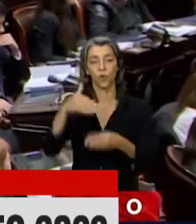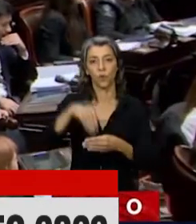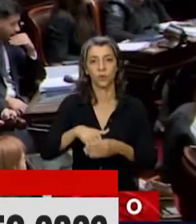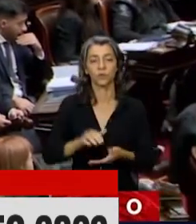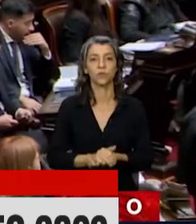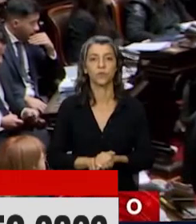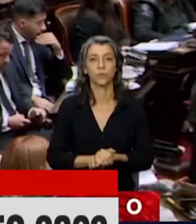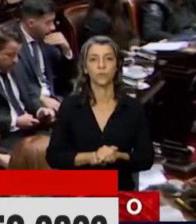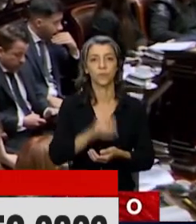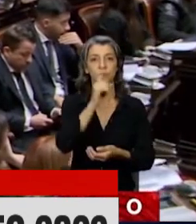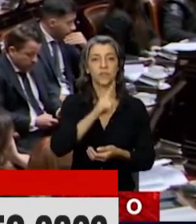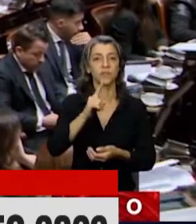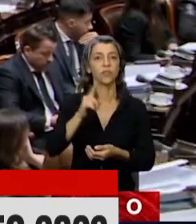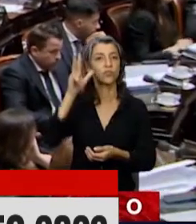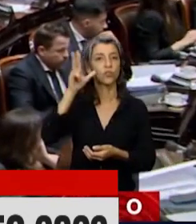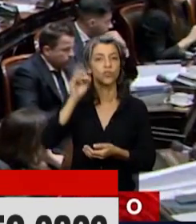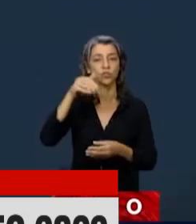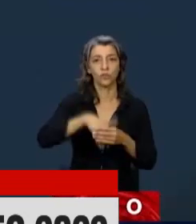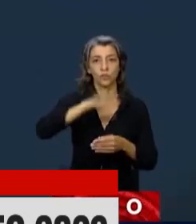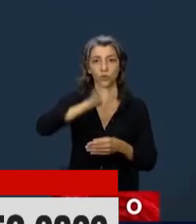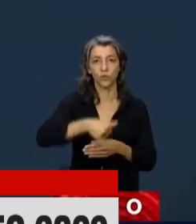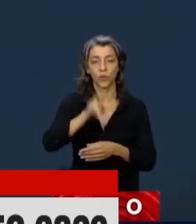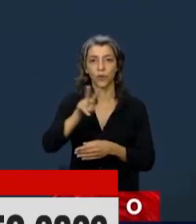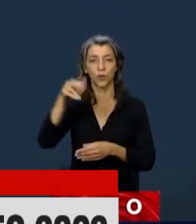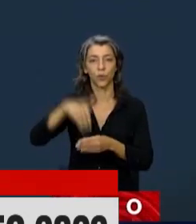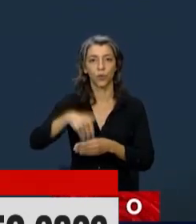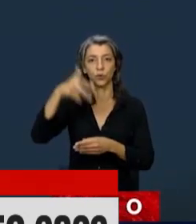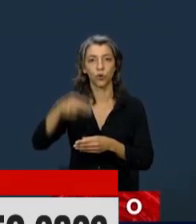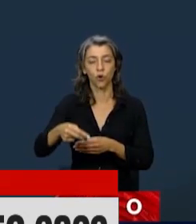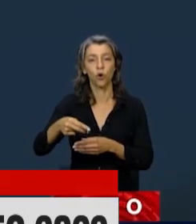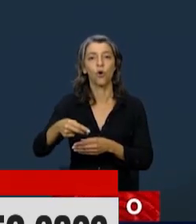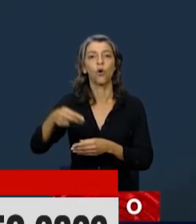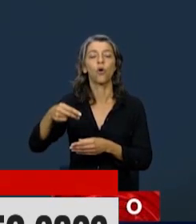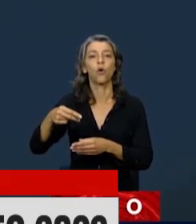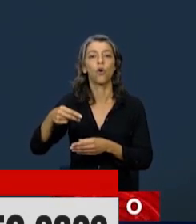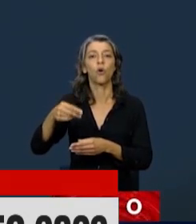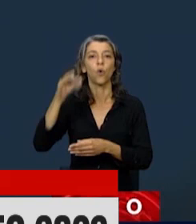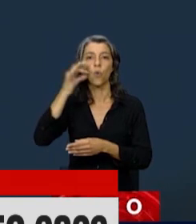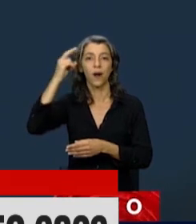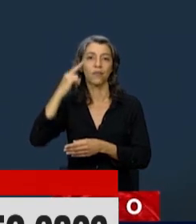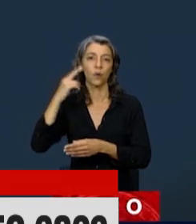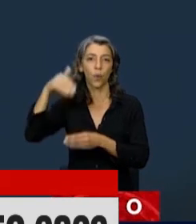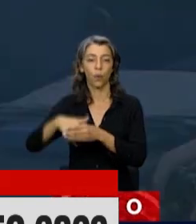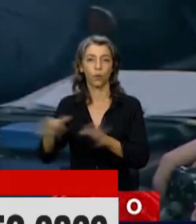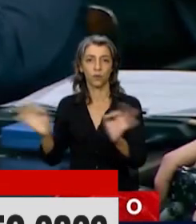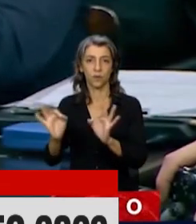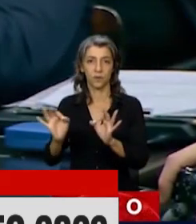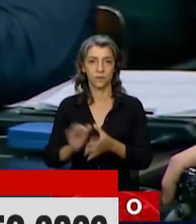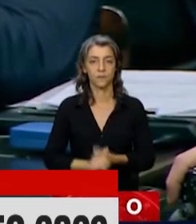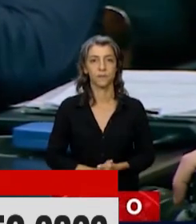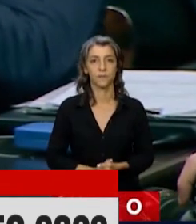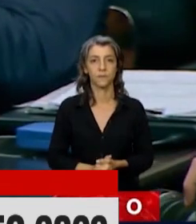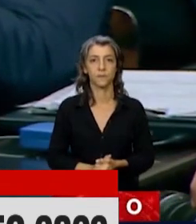presidente de la Nación, la facultad de establecer el nivel de las retenciones para el año